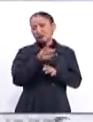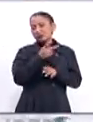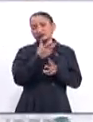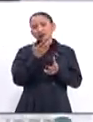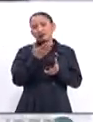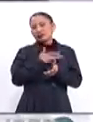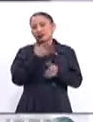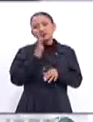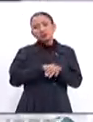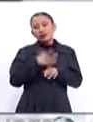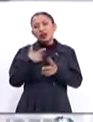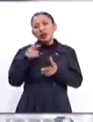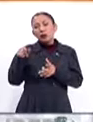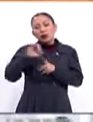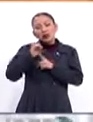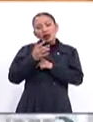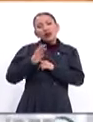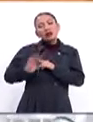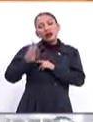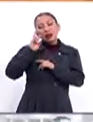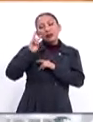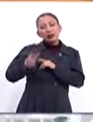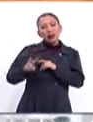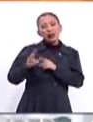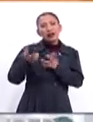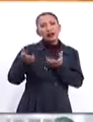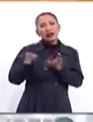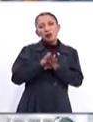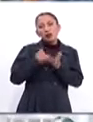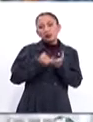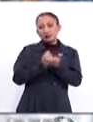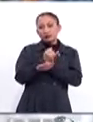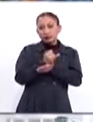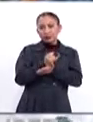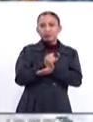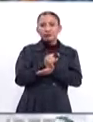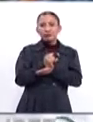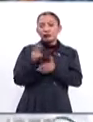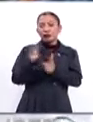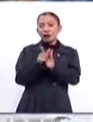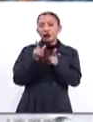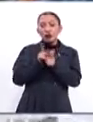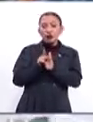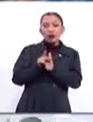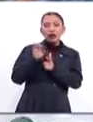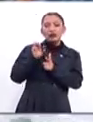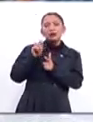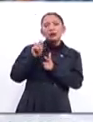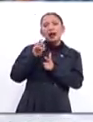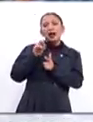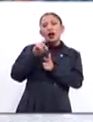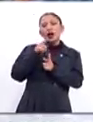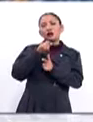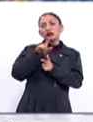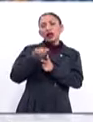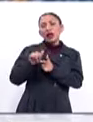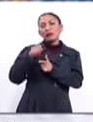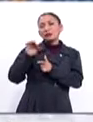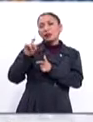ver más con una situación que ya se encontraba de alguna manera definida. El grupo de Esparragosa y Zambada